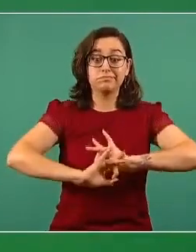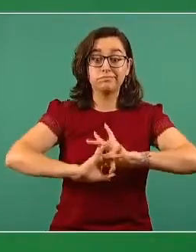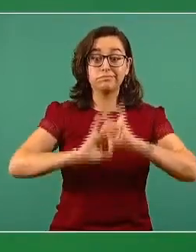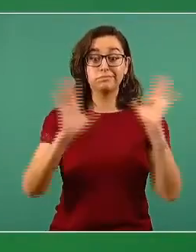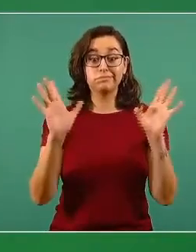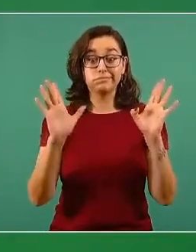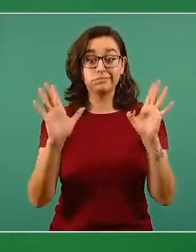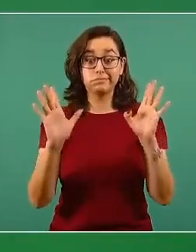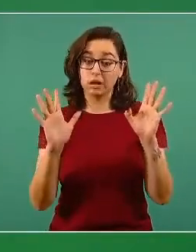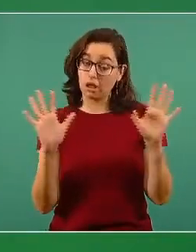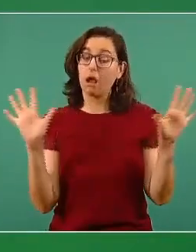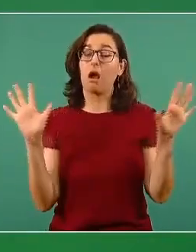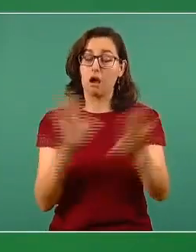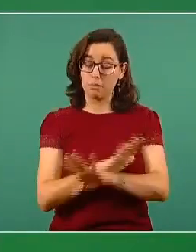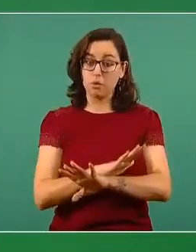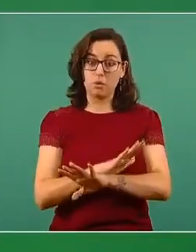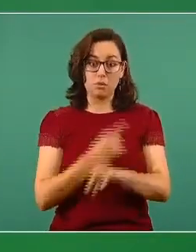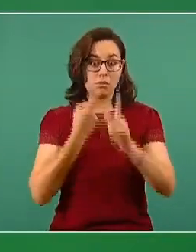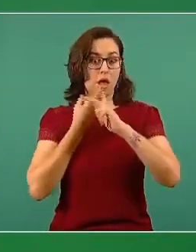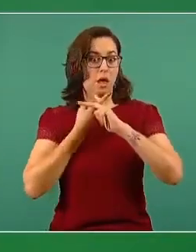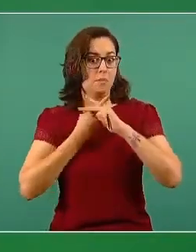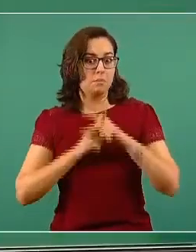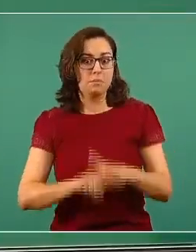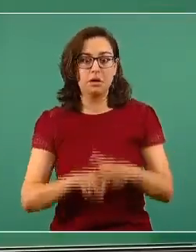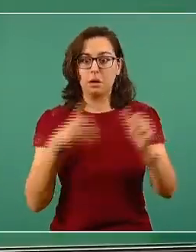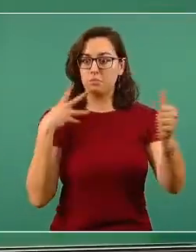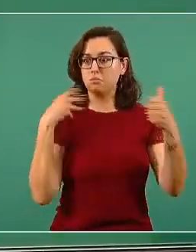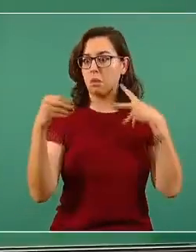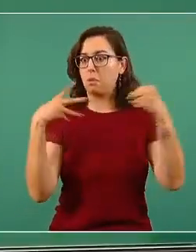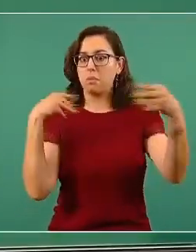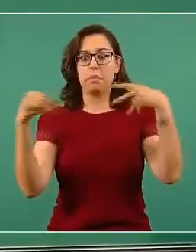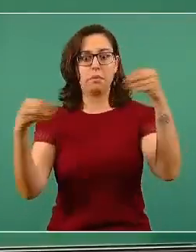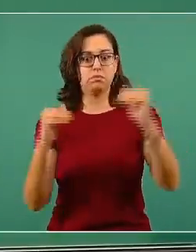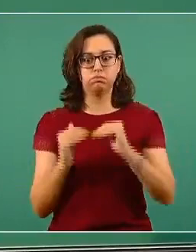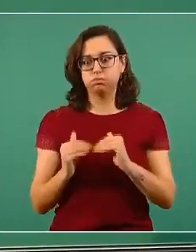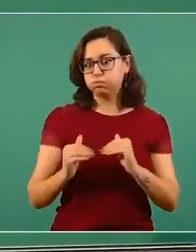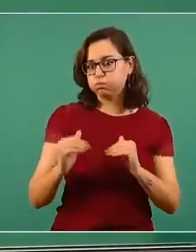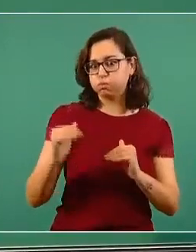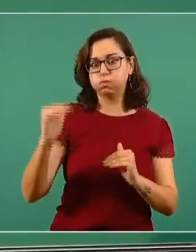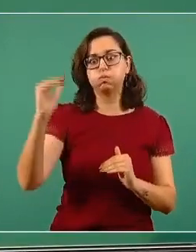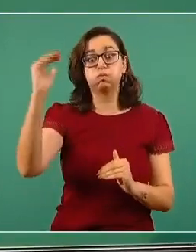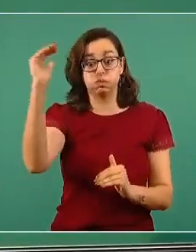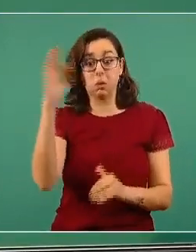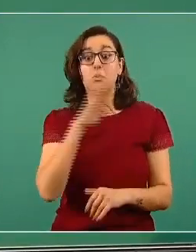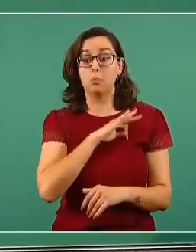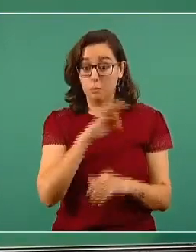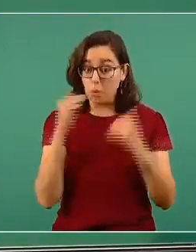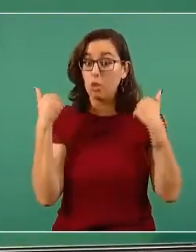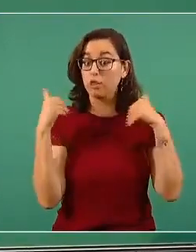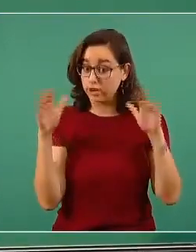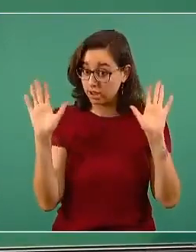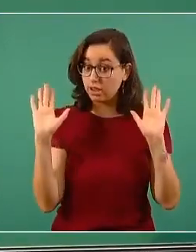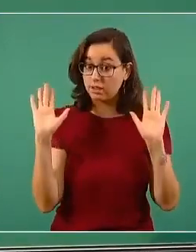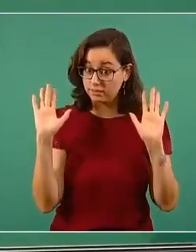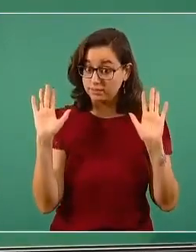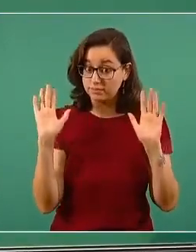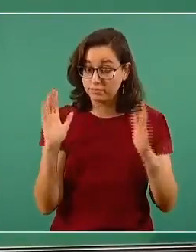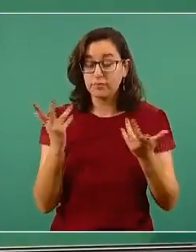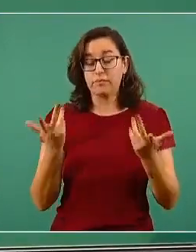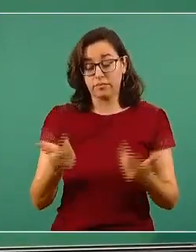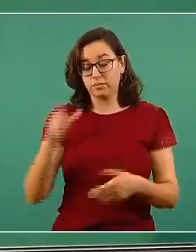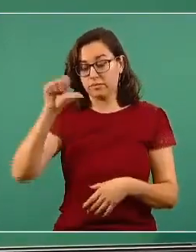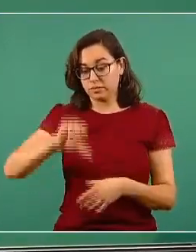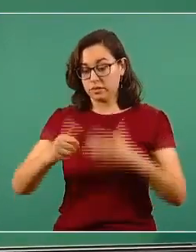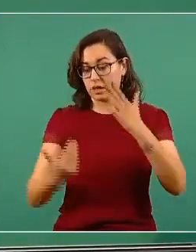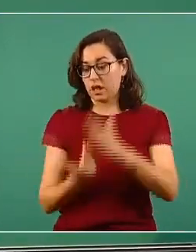en la tendencia de la curva epidémica. Esta mañana tuvimos también una reunión que tenemos cada 15 días con los